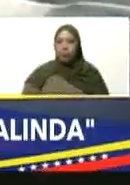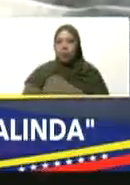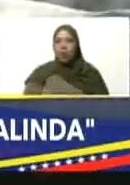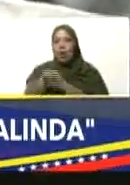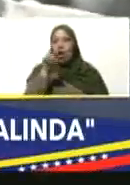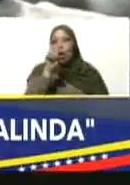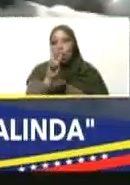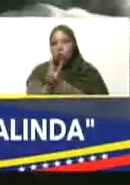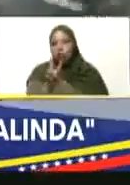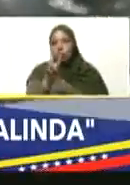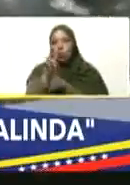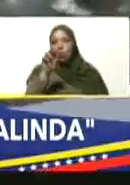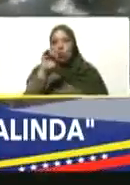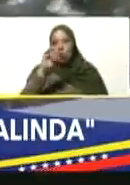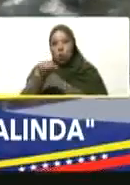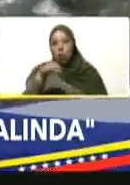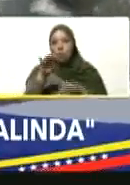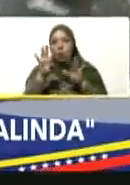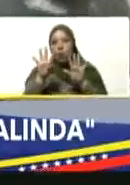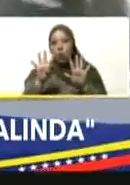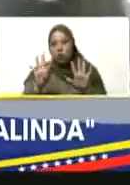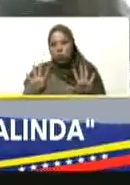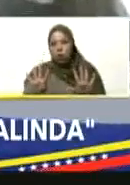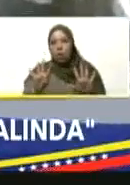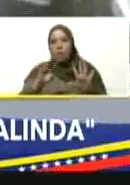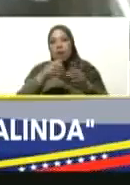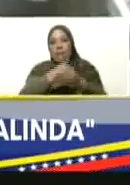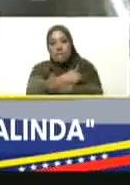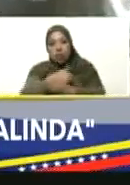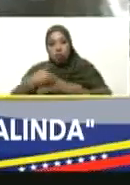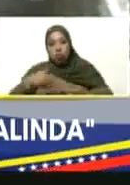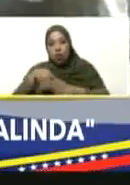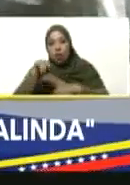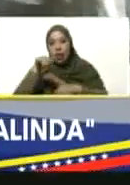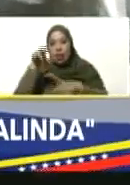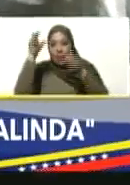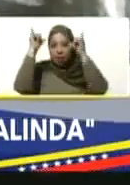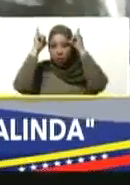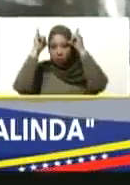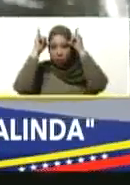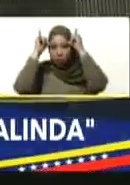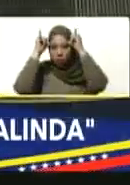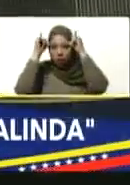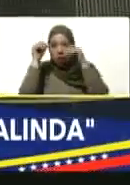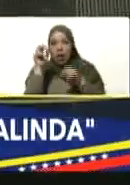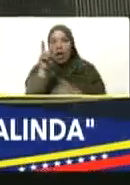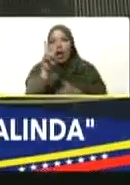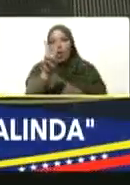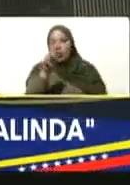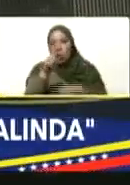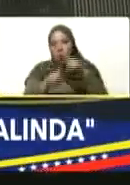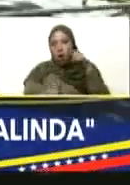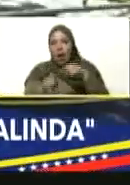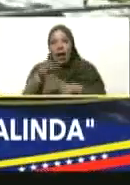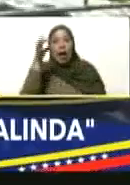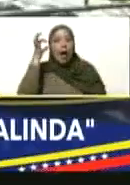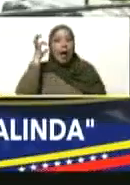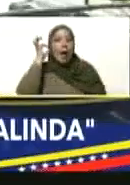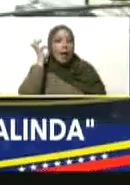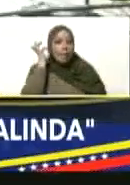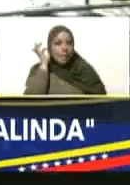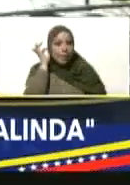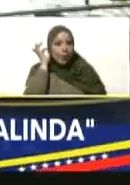2,9 millones de búfalos, de los cuales dos tercios son hembras. Y de estos dos tercios, de esos